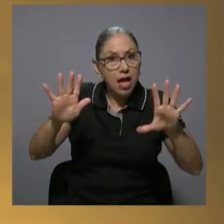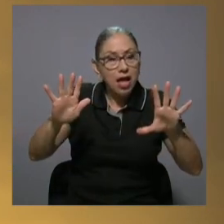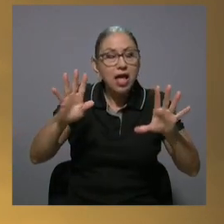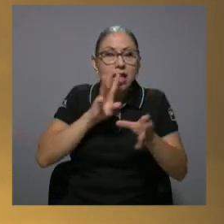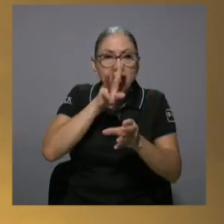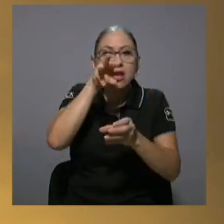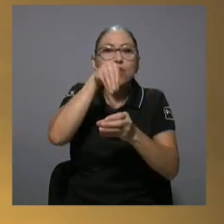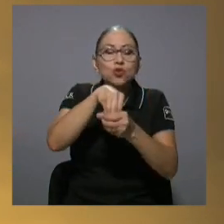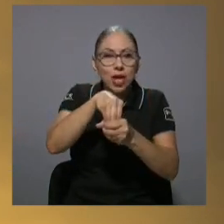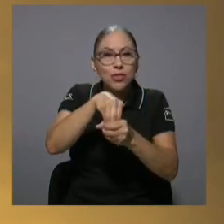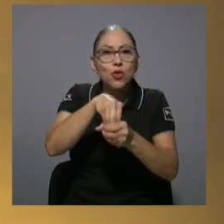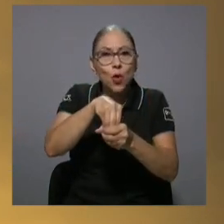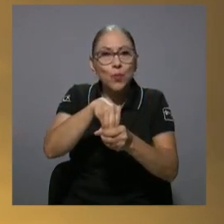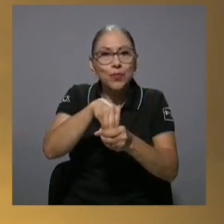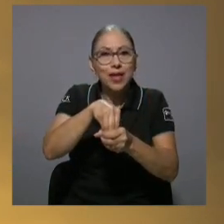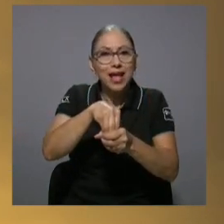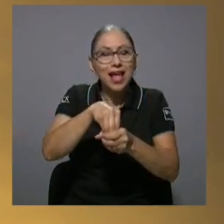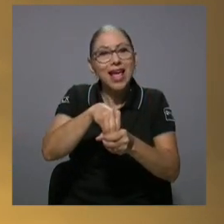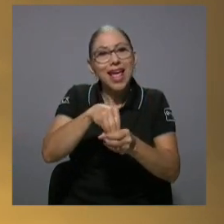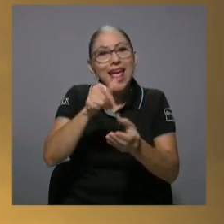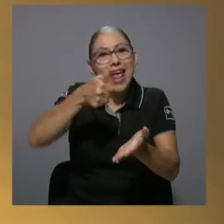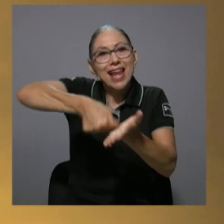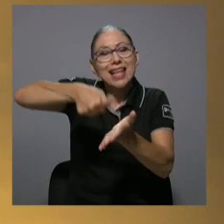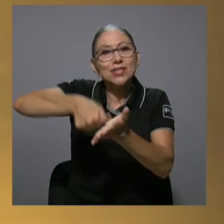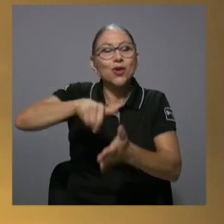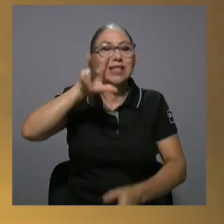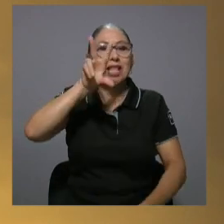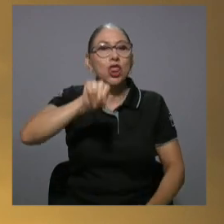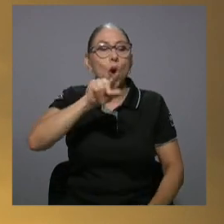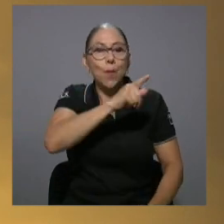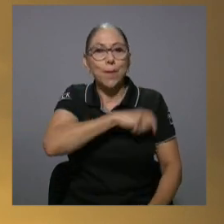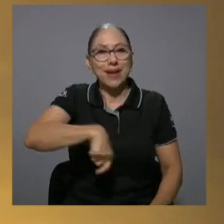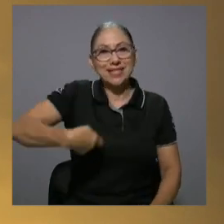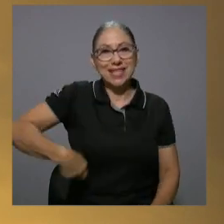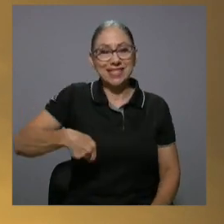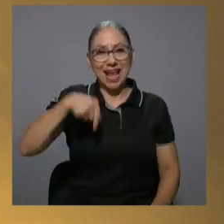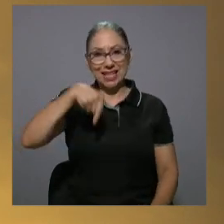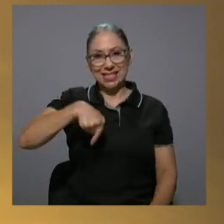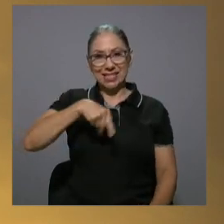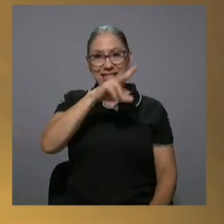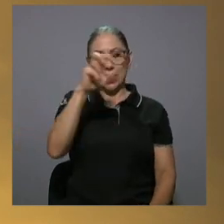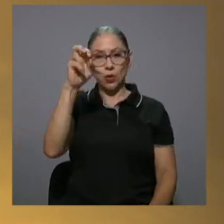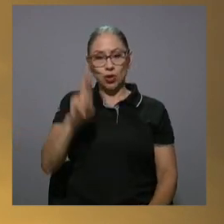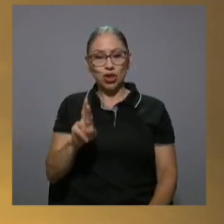incluyendo las no presidenciales de Costa Rica,